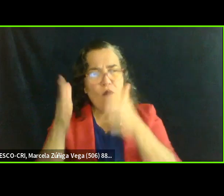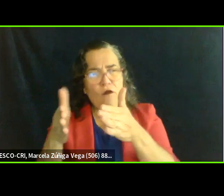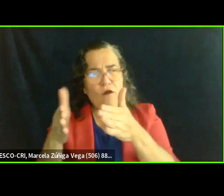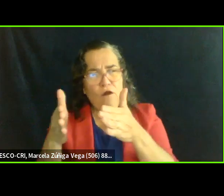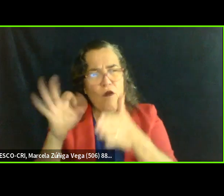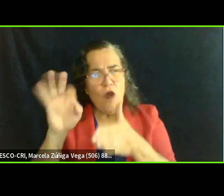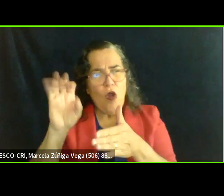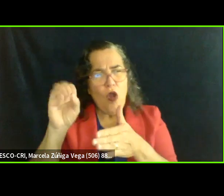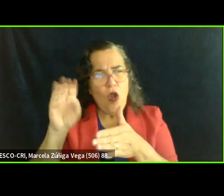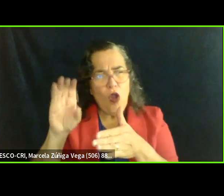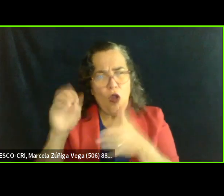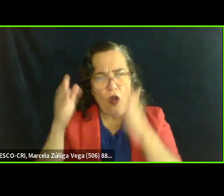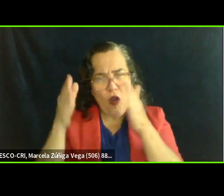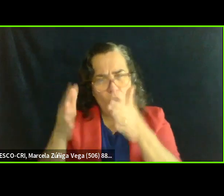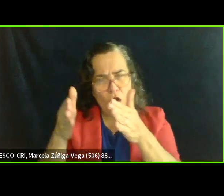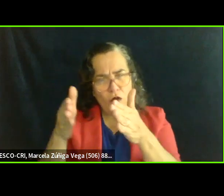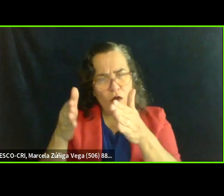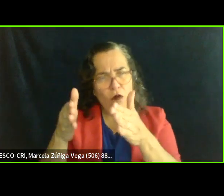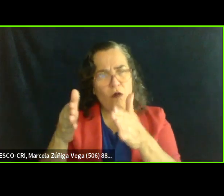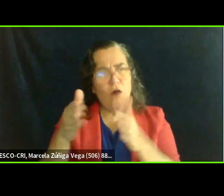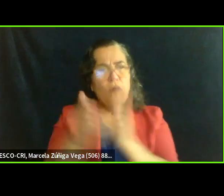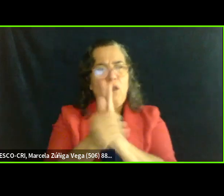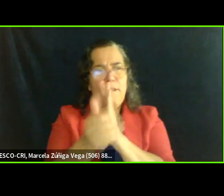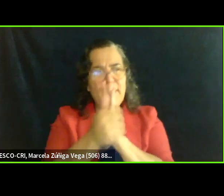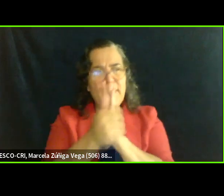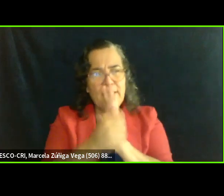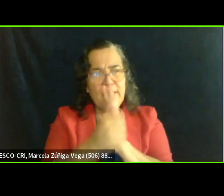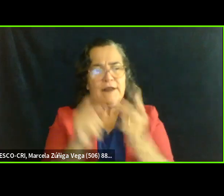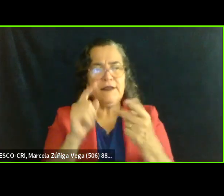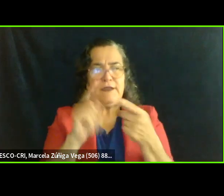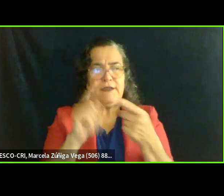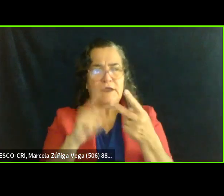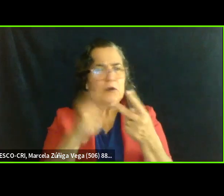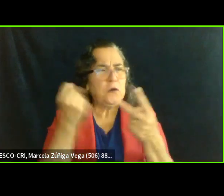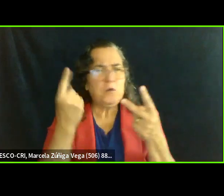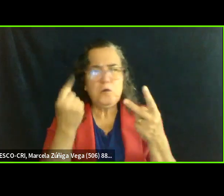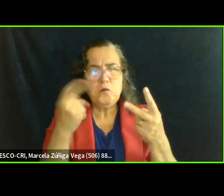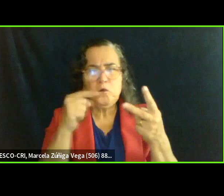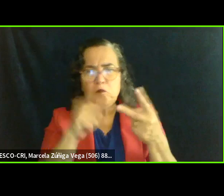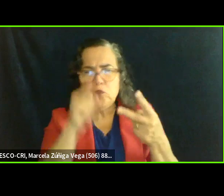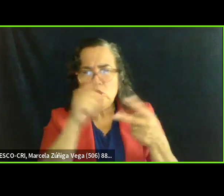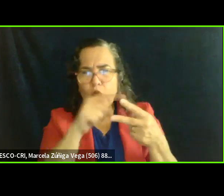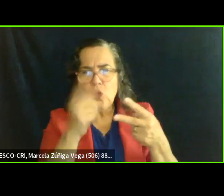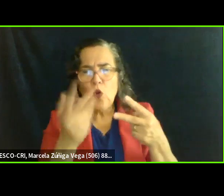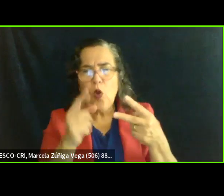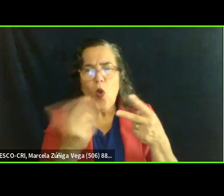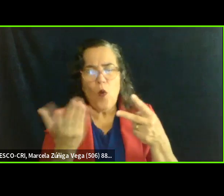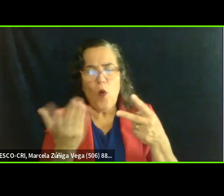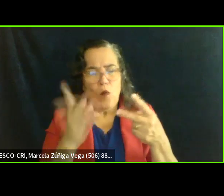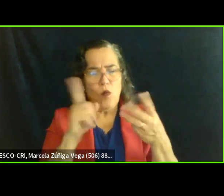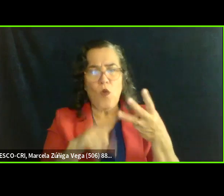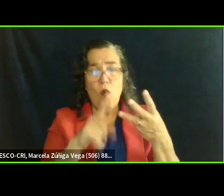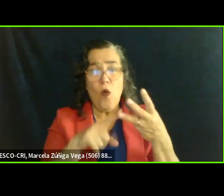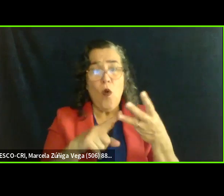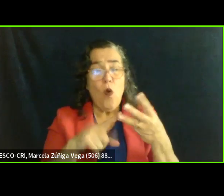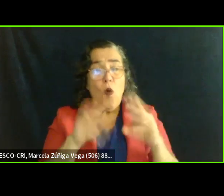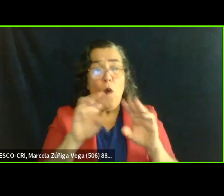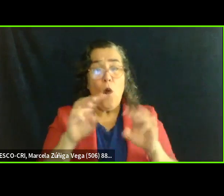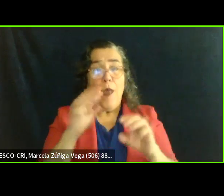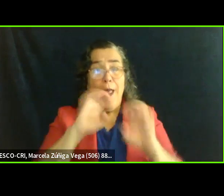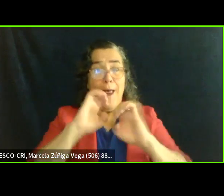las competencias, cómo se comprenden, qué es lo que el mundo empleador y la sociedad